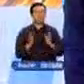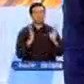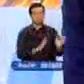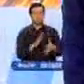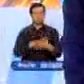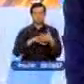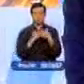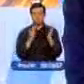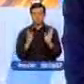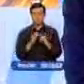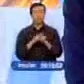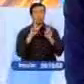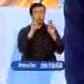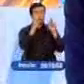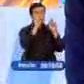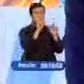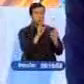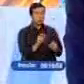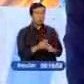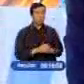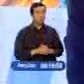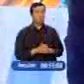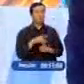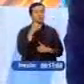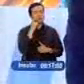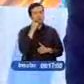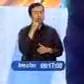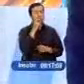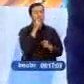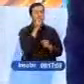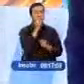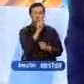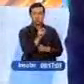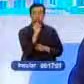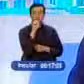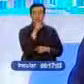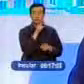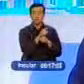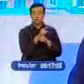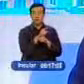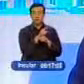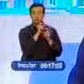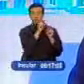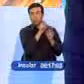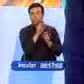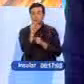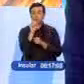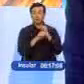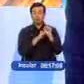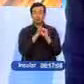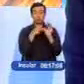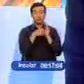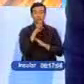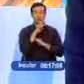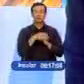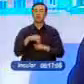el tema de las encuestas a boca de urna, ¿se puede hacer para las elecciones del 2017?